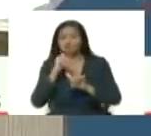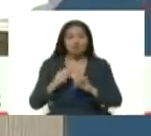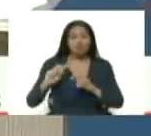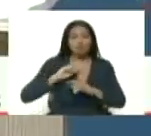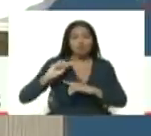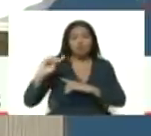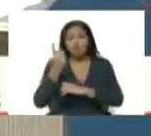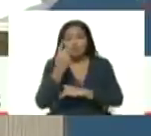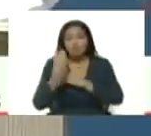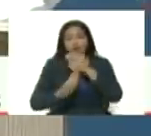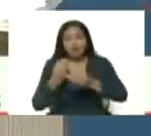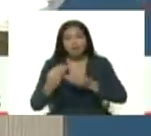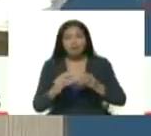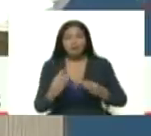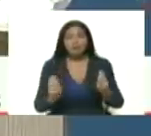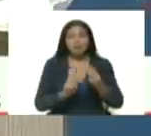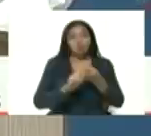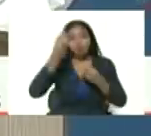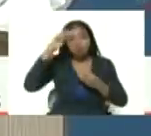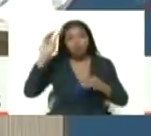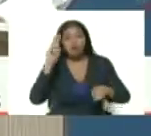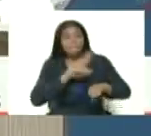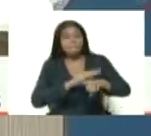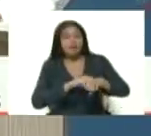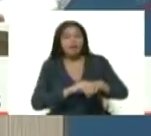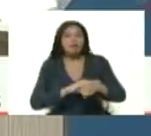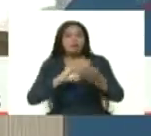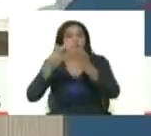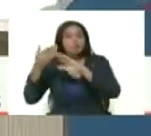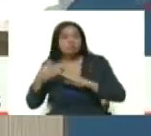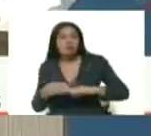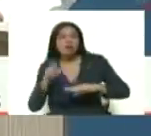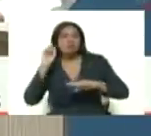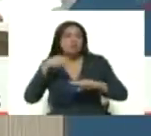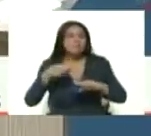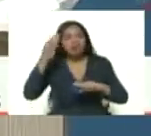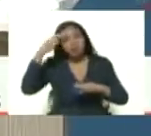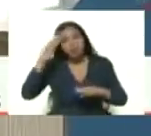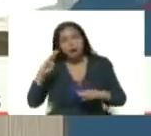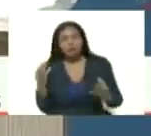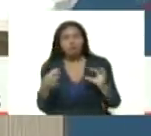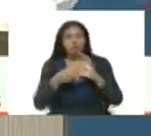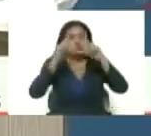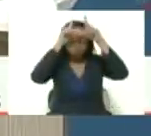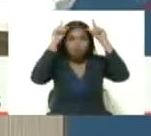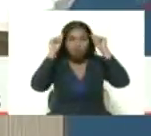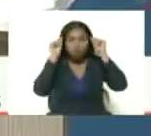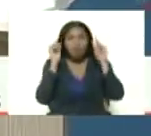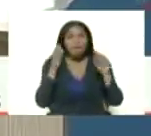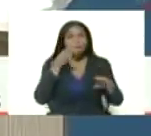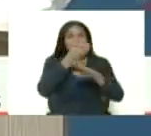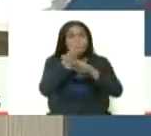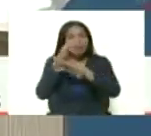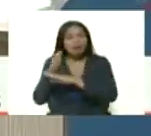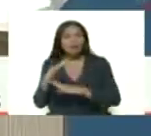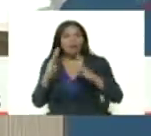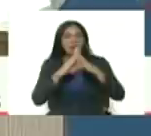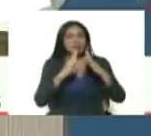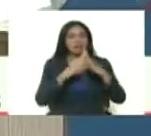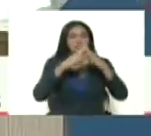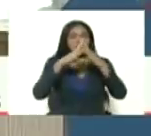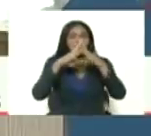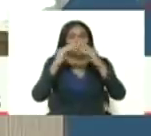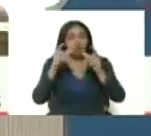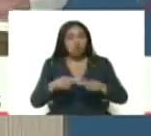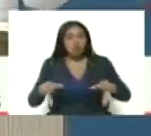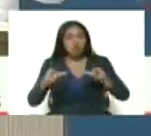Misión Médica Cubana, junto con médicos integrales comunitarios, enfermeras, personal sanitario, van casa por casa de todas